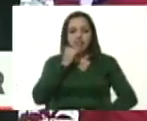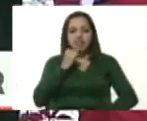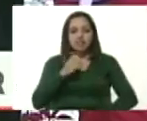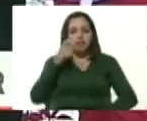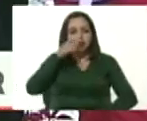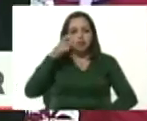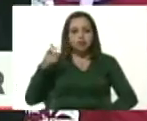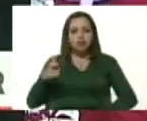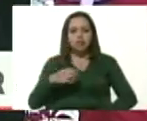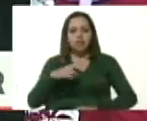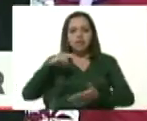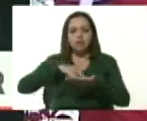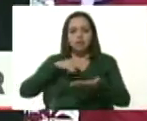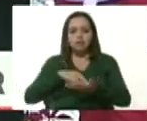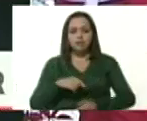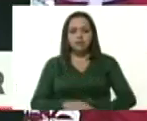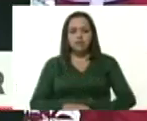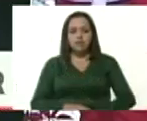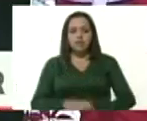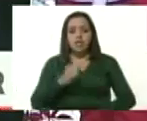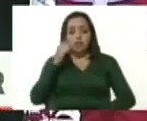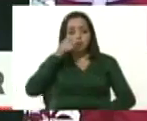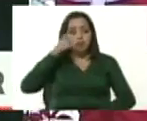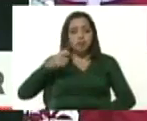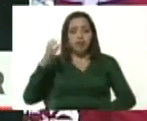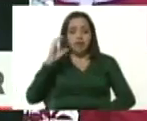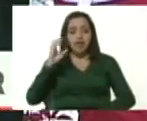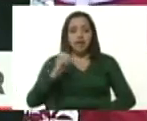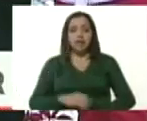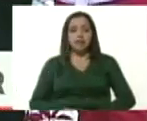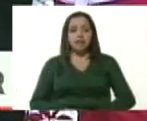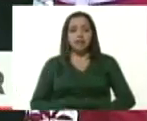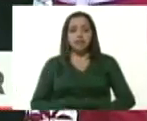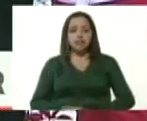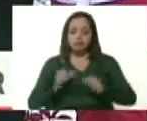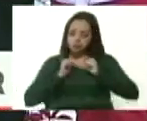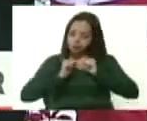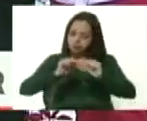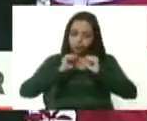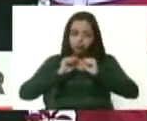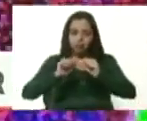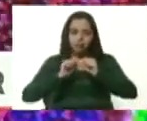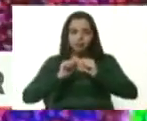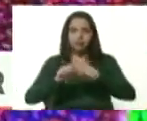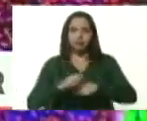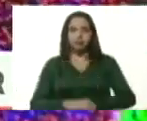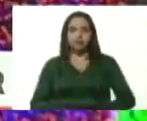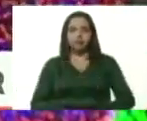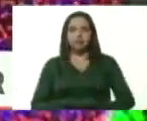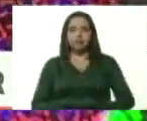pueblo de Carabobo y el pueblo de Caracas. Te felicito, Lacaba. Pa'lante,